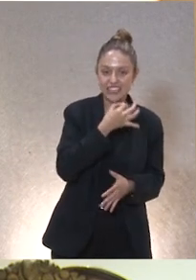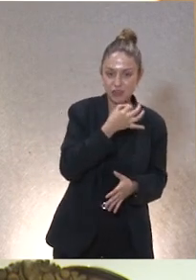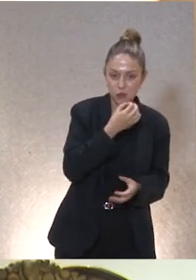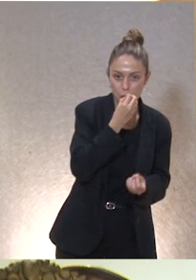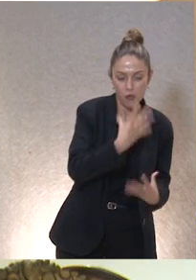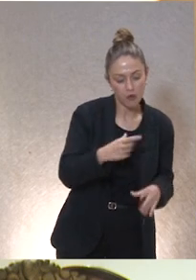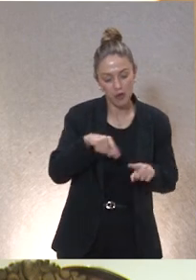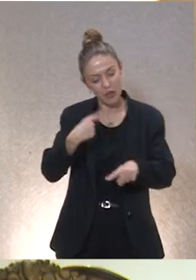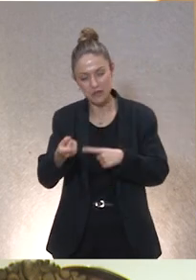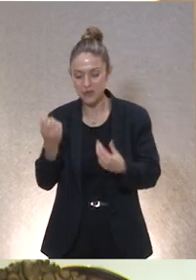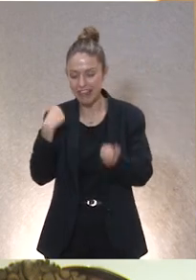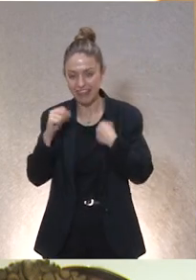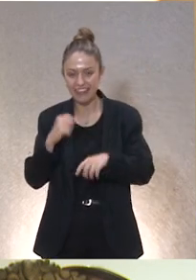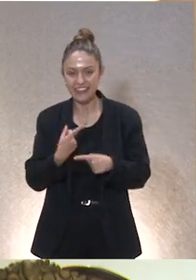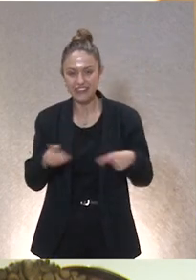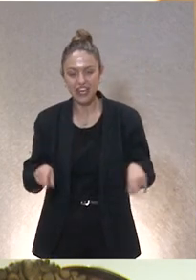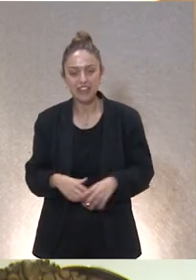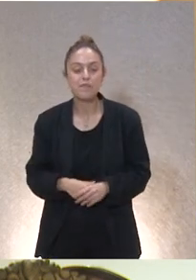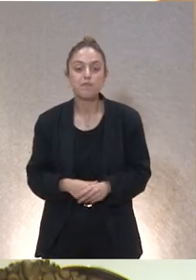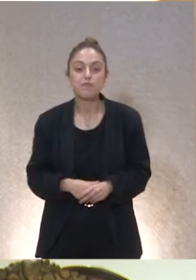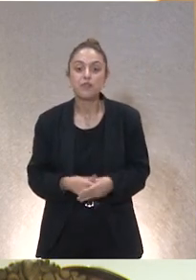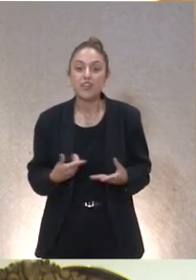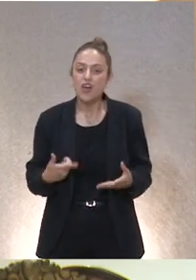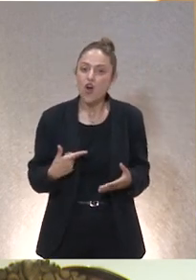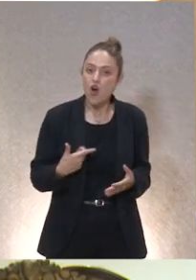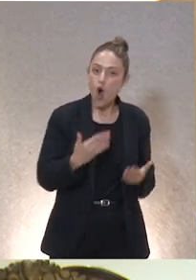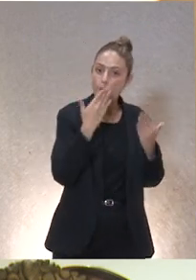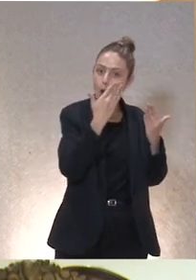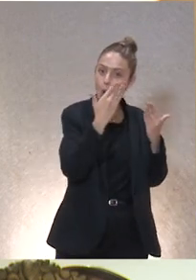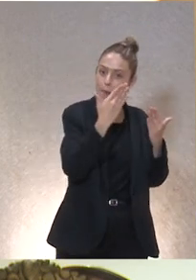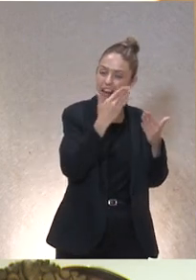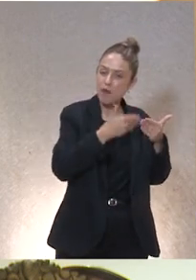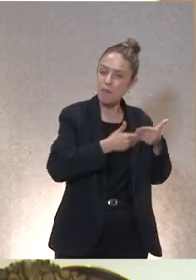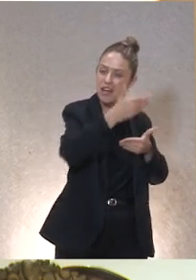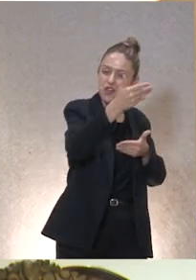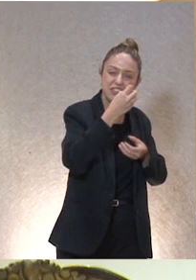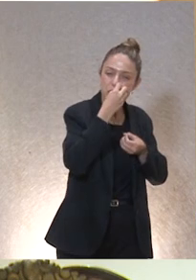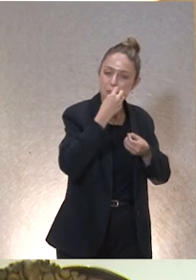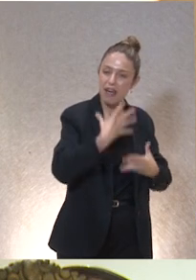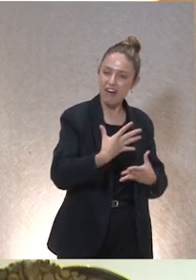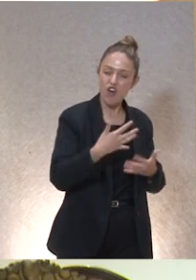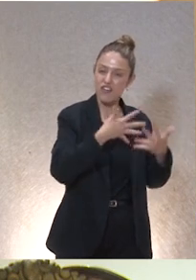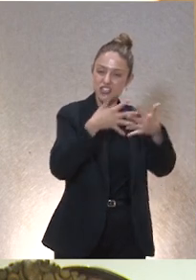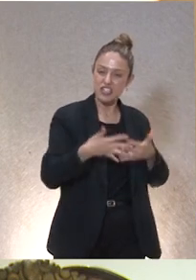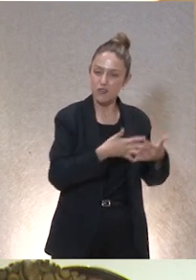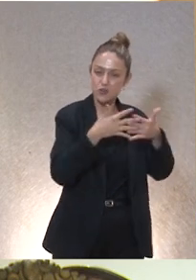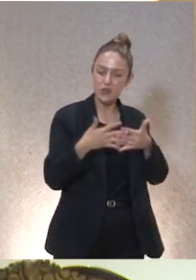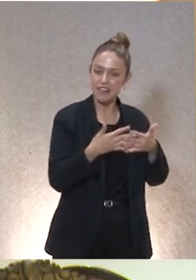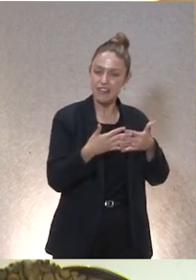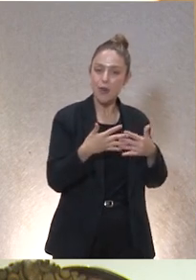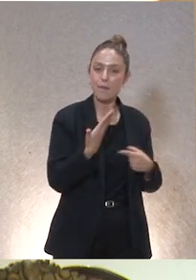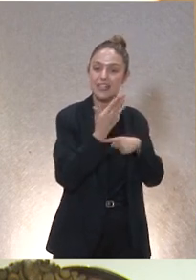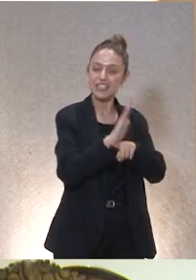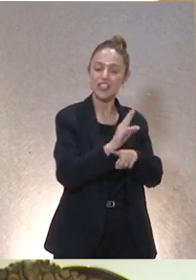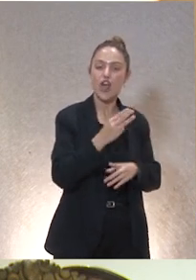complicaba era el homenaje al periodista con mejor reputación de los Estados Unidos un presentador de la televisión Walter